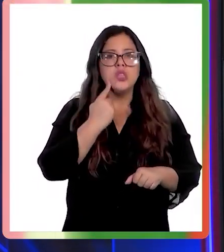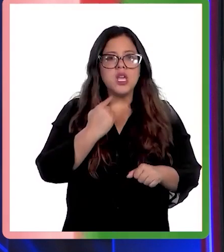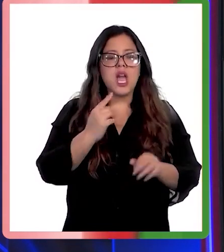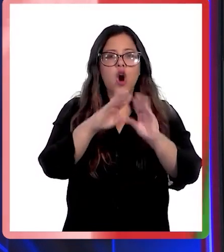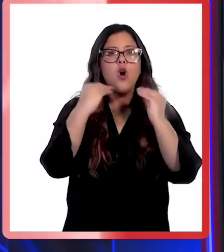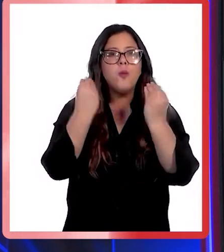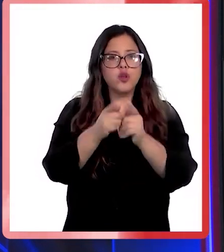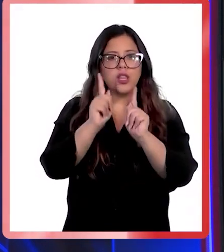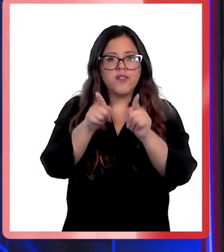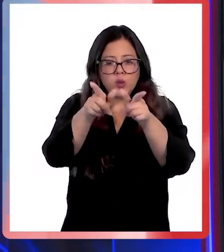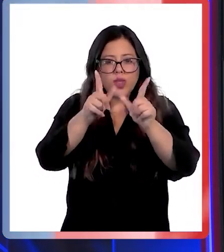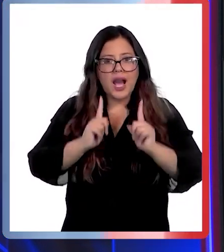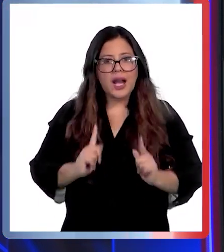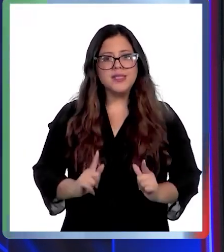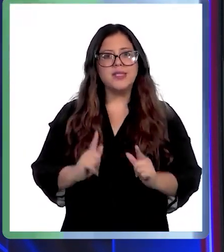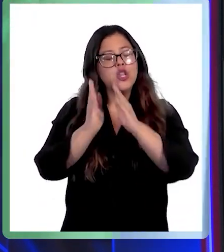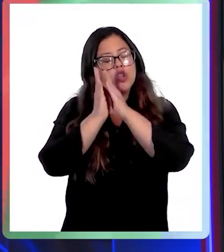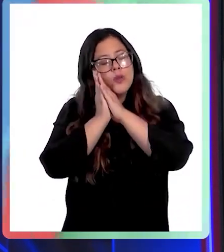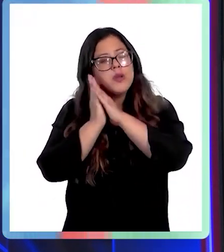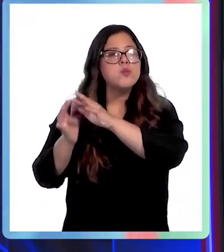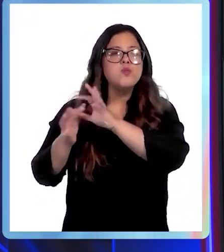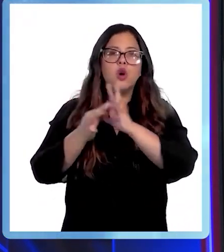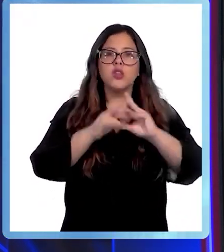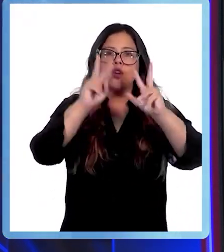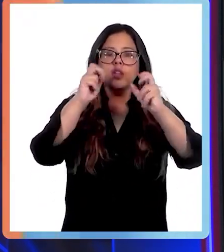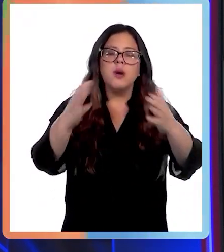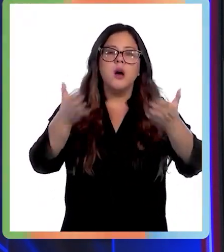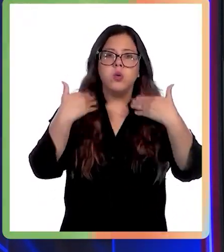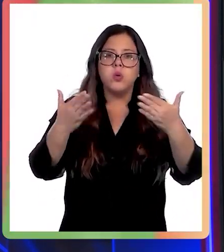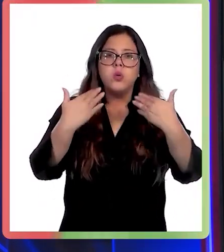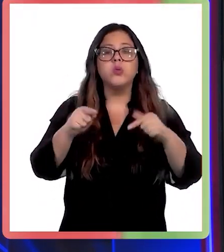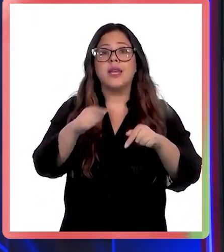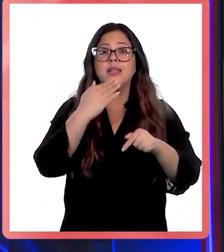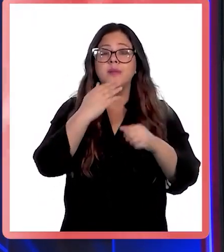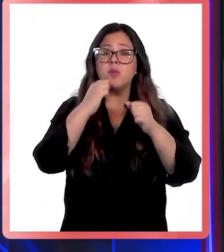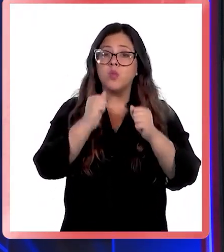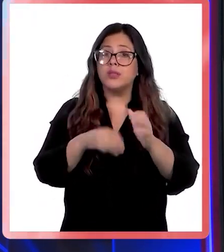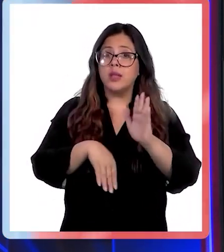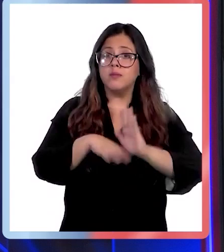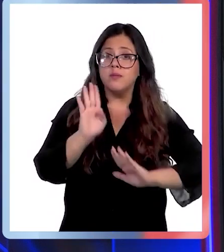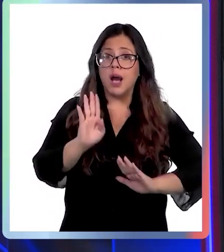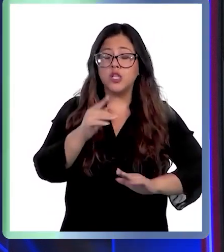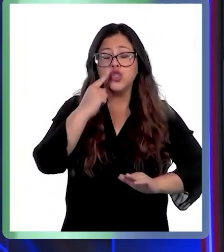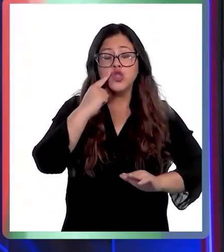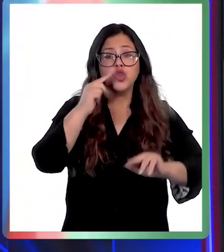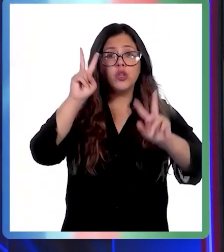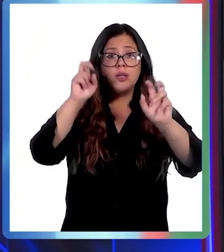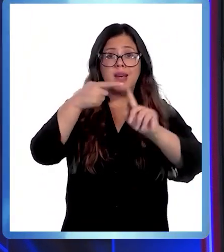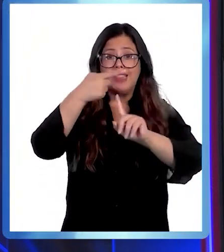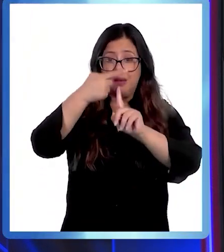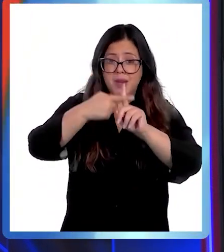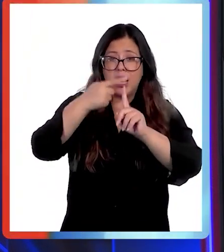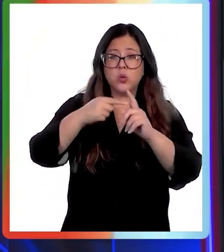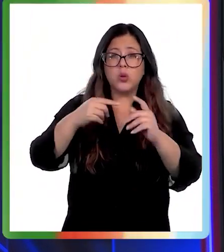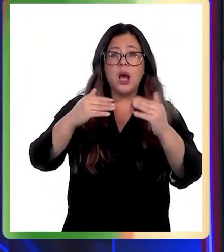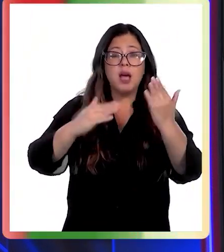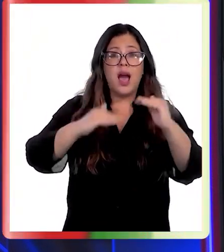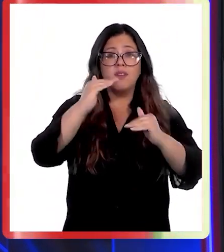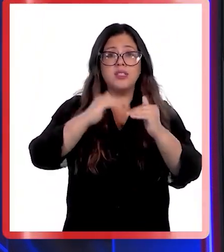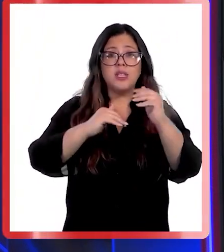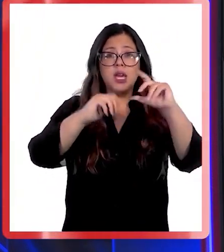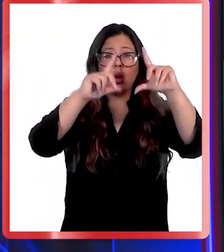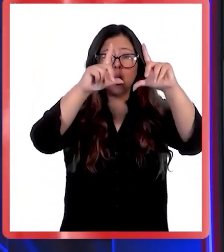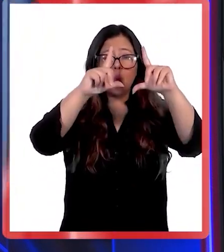que debería dormir, descansar, por este fenómeno del calor y que incluso podría ser más, porque las temperaturas muchas veces empiezan a